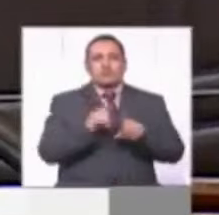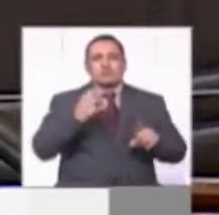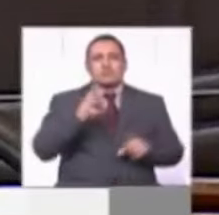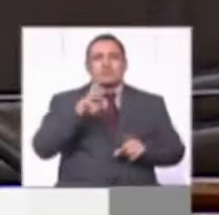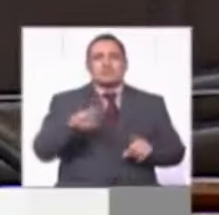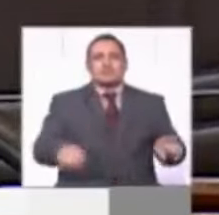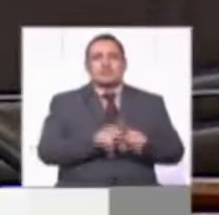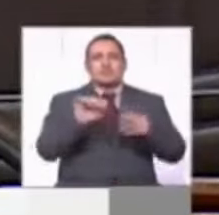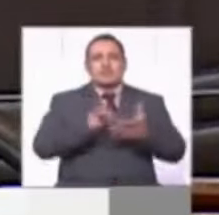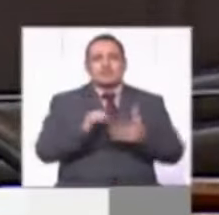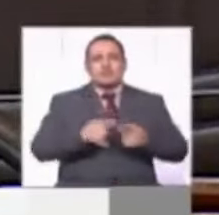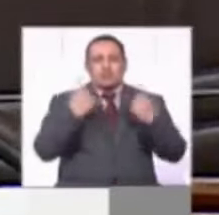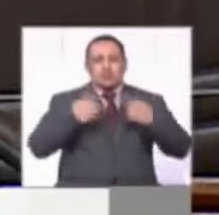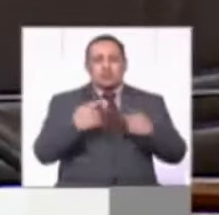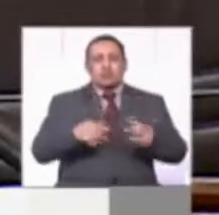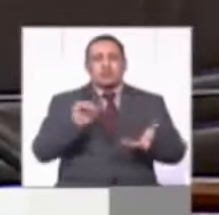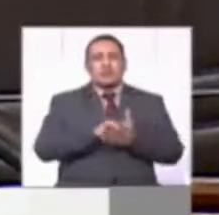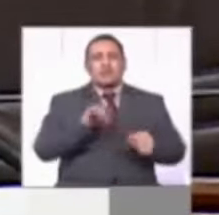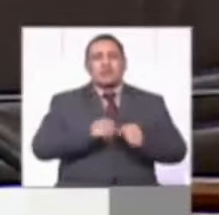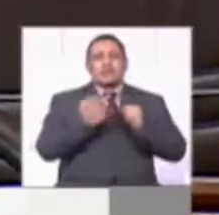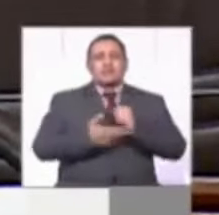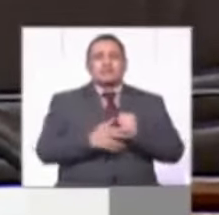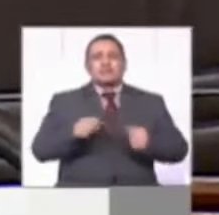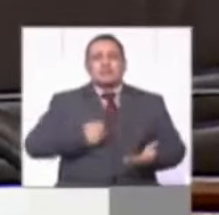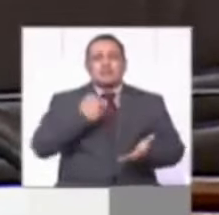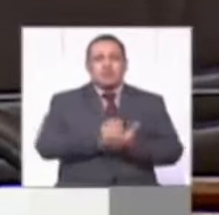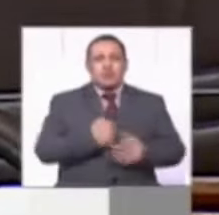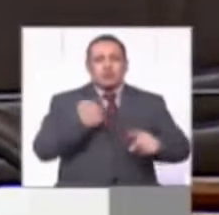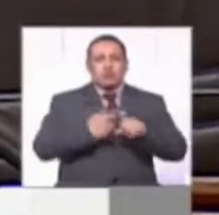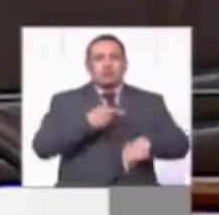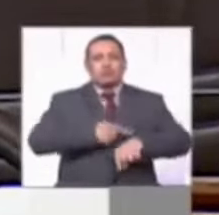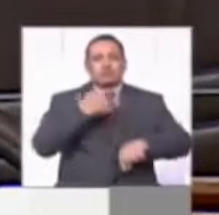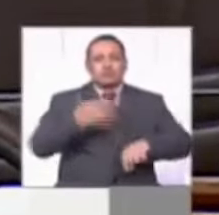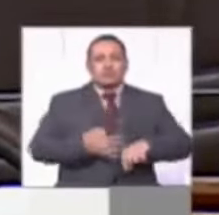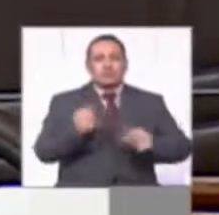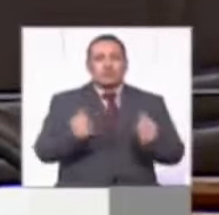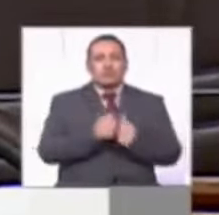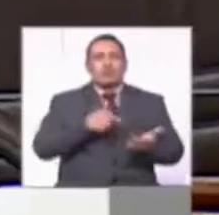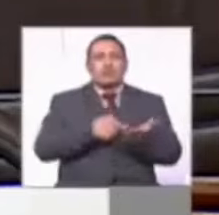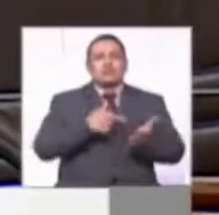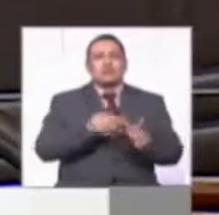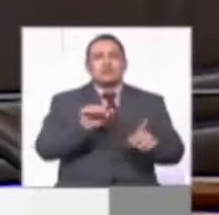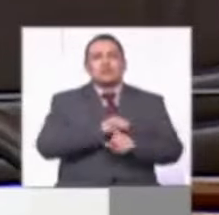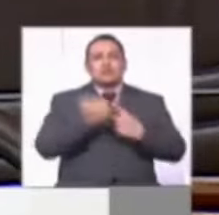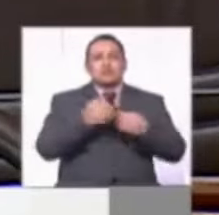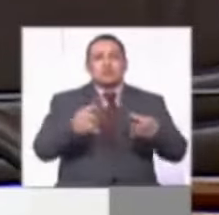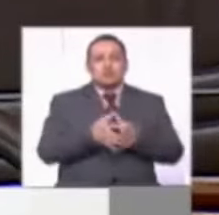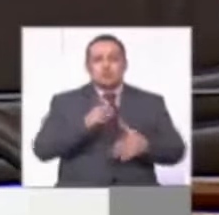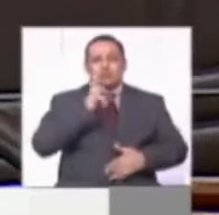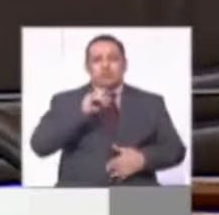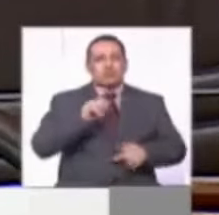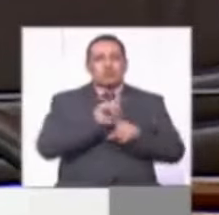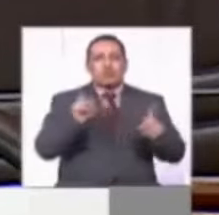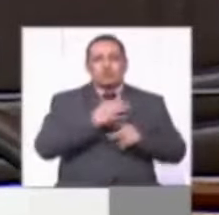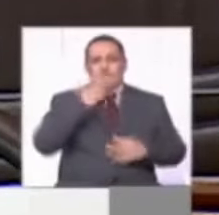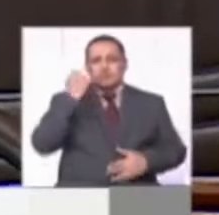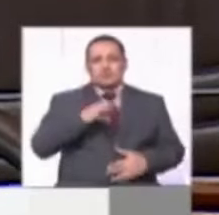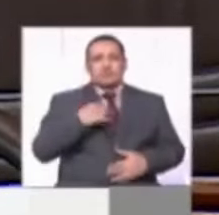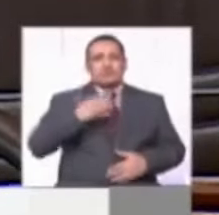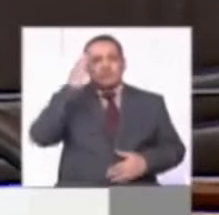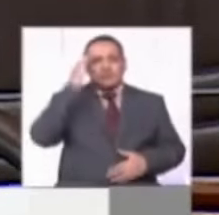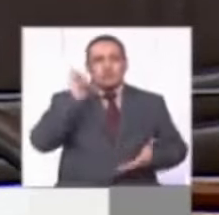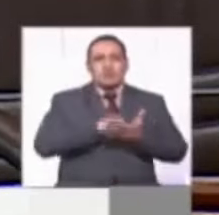05568/2022-CR. Esta iniciativa que garantiza el pago oportuno de la deuda social al magisterio sin discriminación.